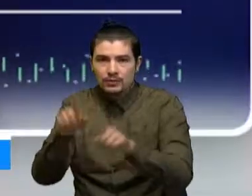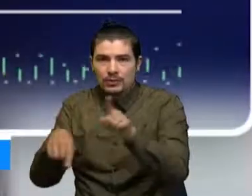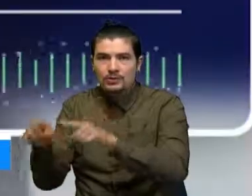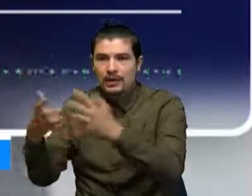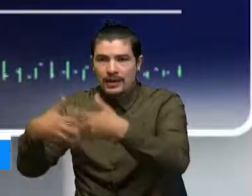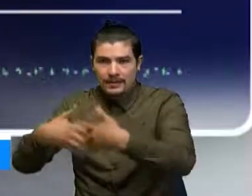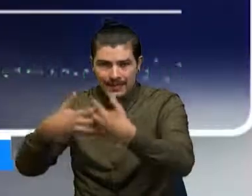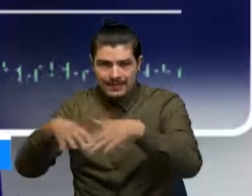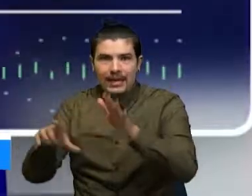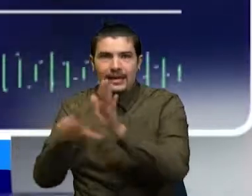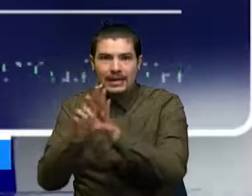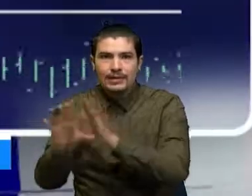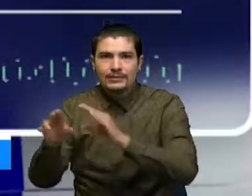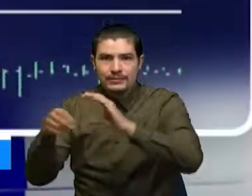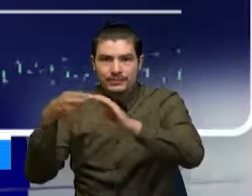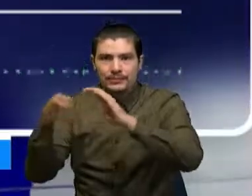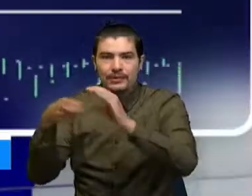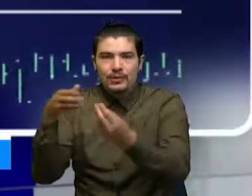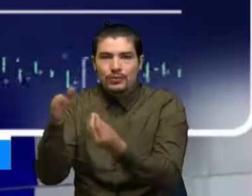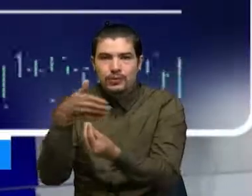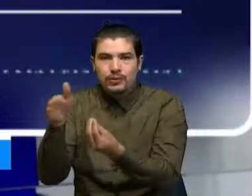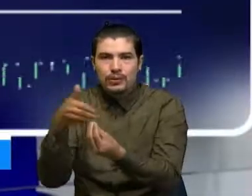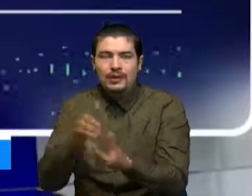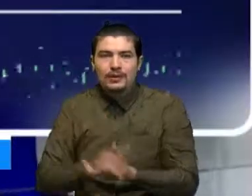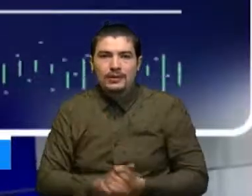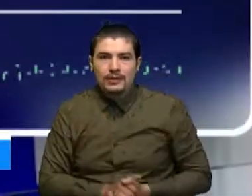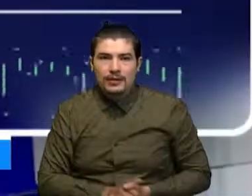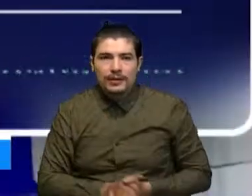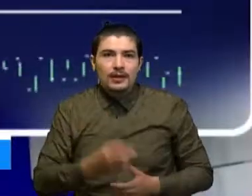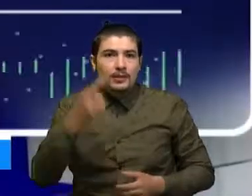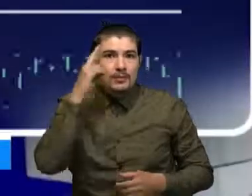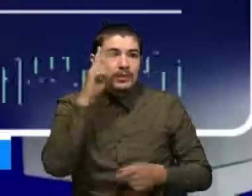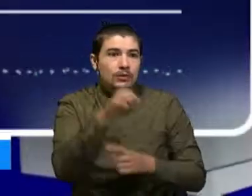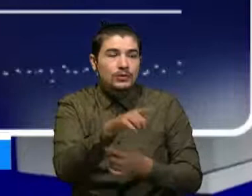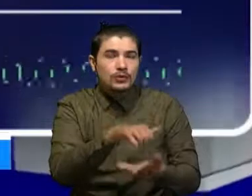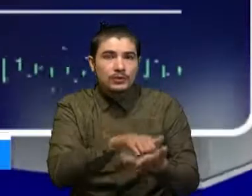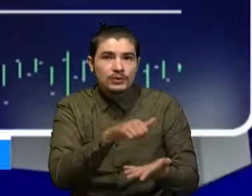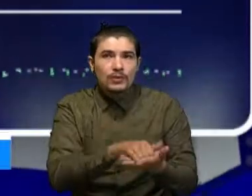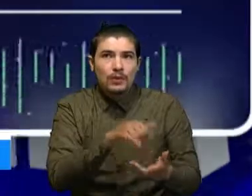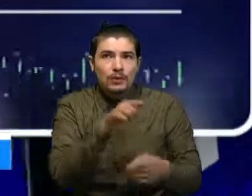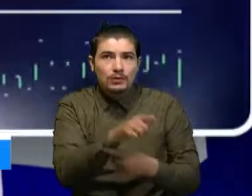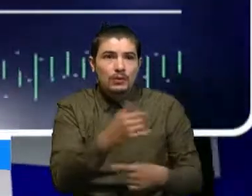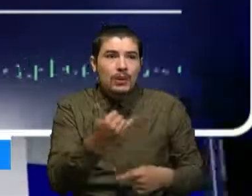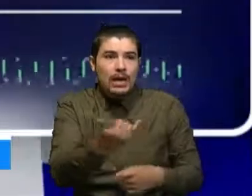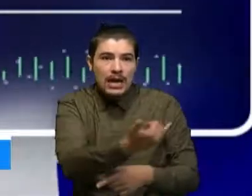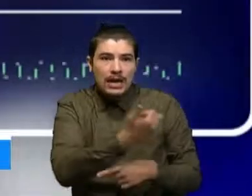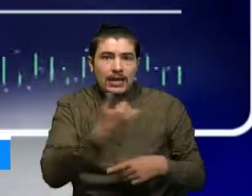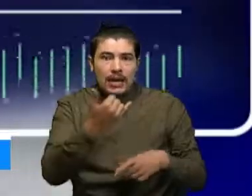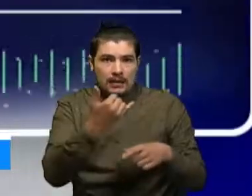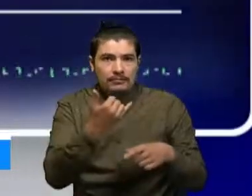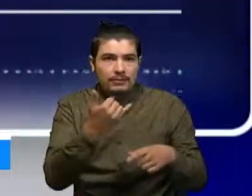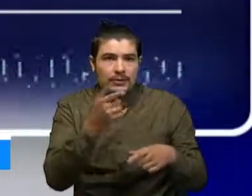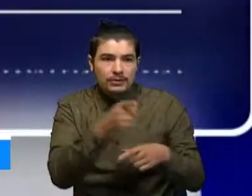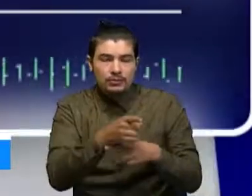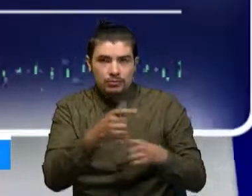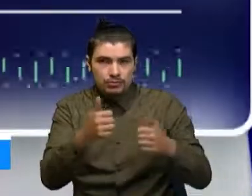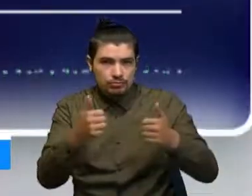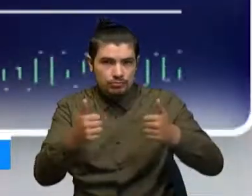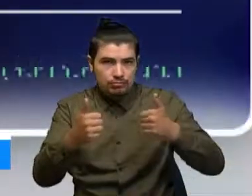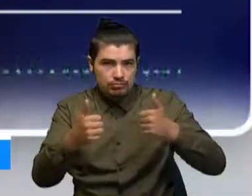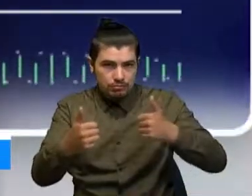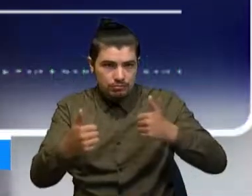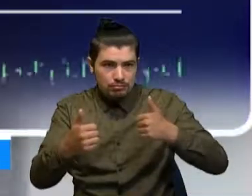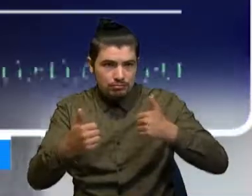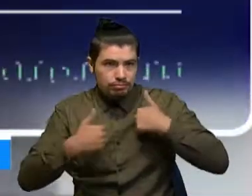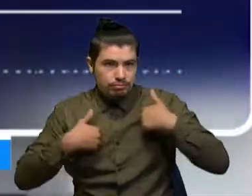armados haciendo presencia en el sector de algunas de estas minas. De esa manera se ha